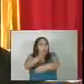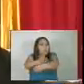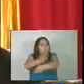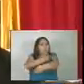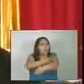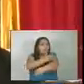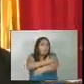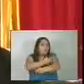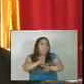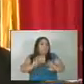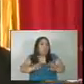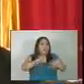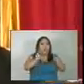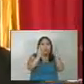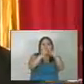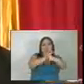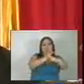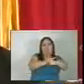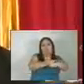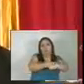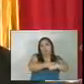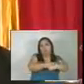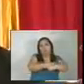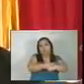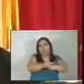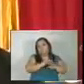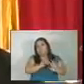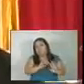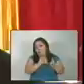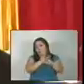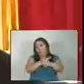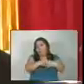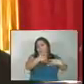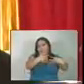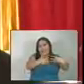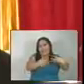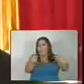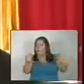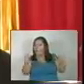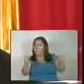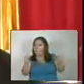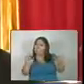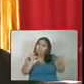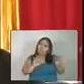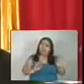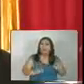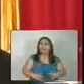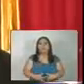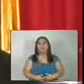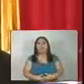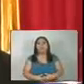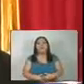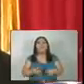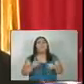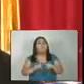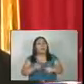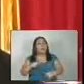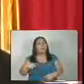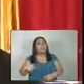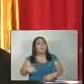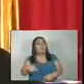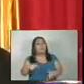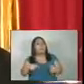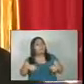lo de la reforma, me parece que comparada con las demás, ha sido una reforma buena, pero sigue siendo una